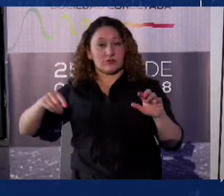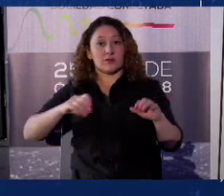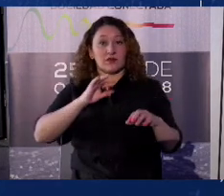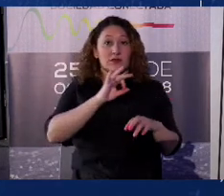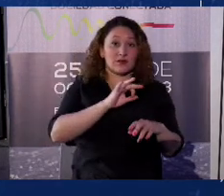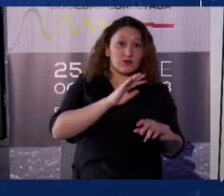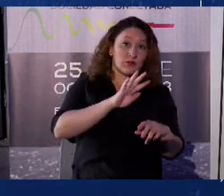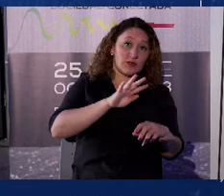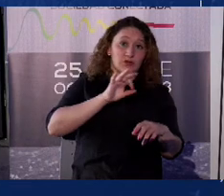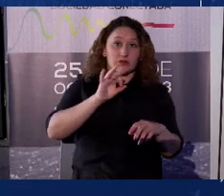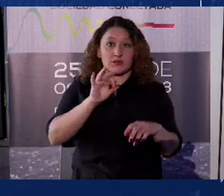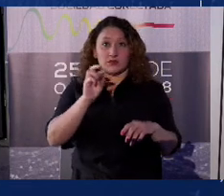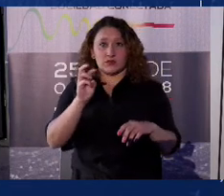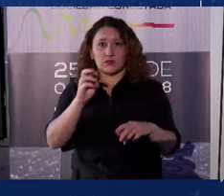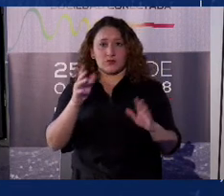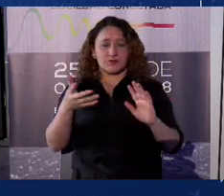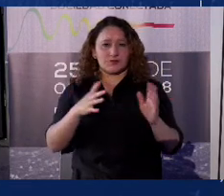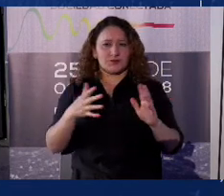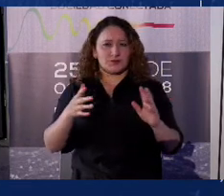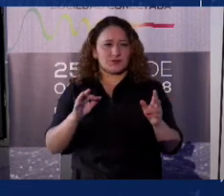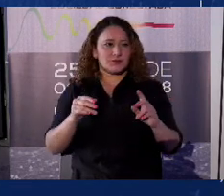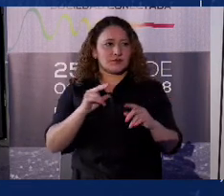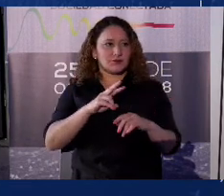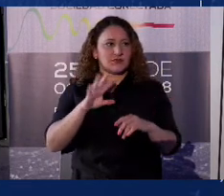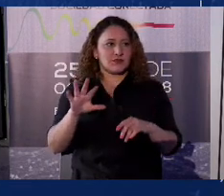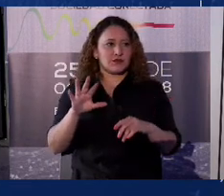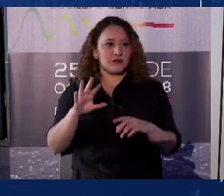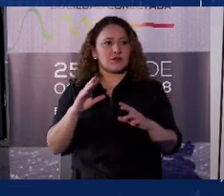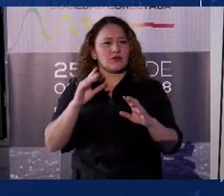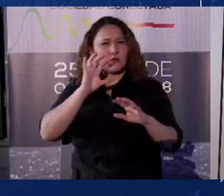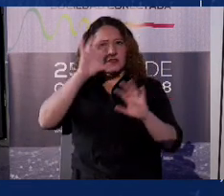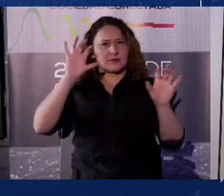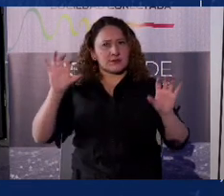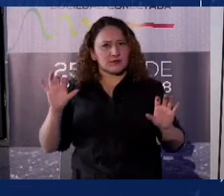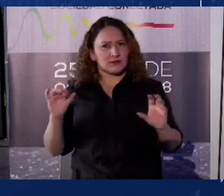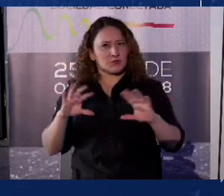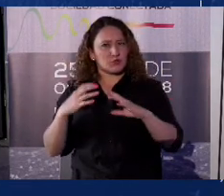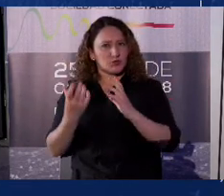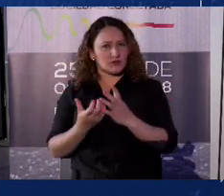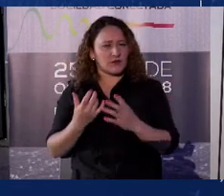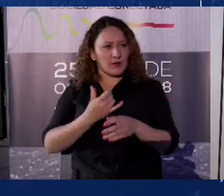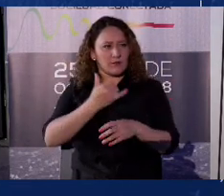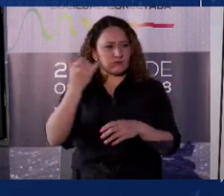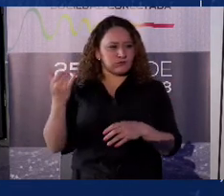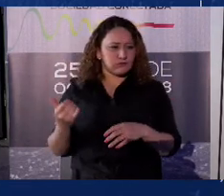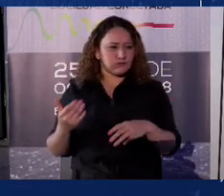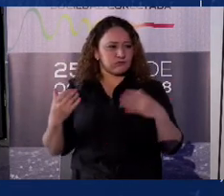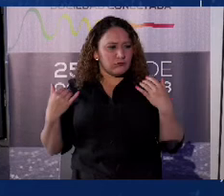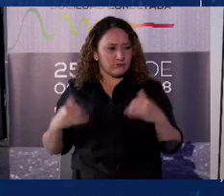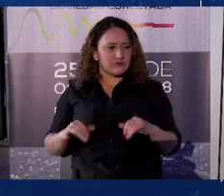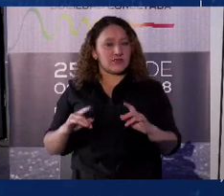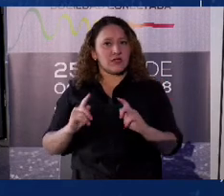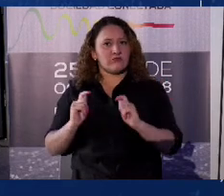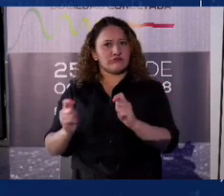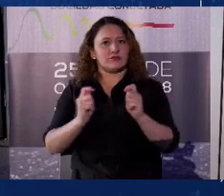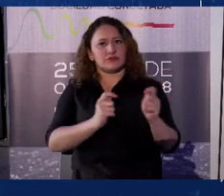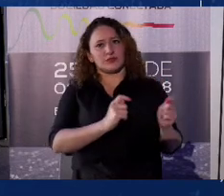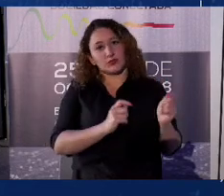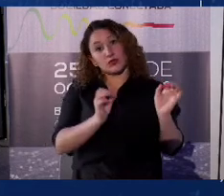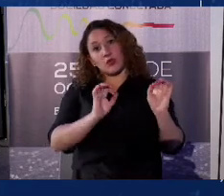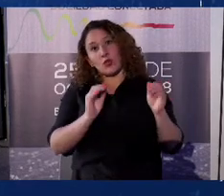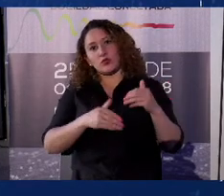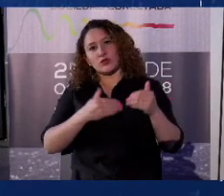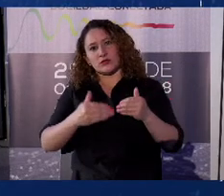3438, donde hay alrededor de unos 25 países a nivel mundial que ya asignaron o están en proceso de